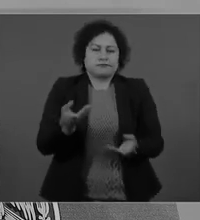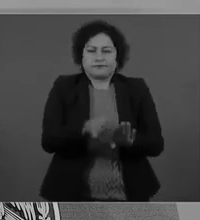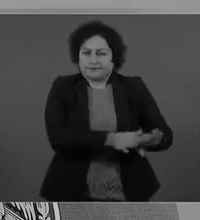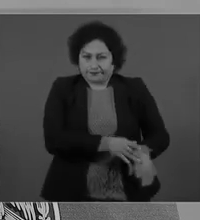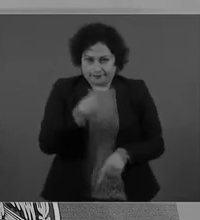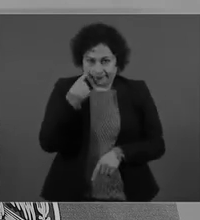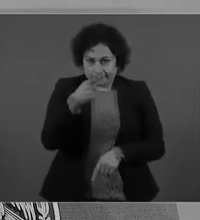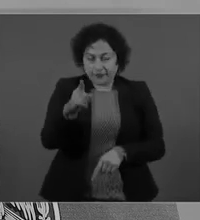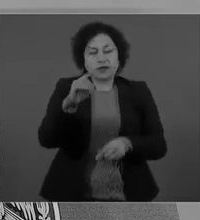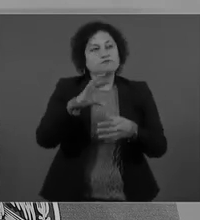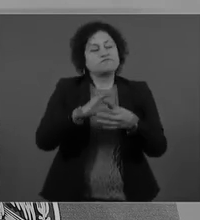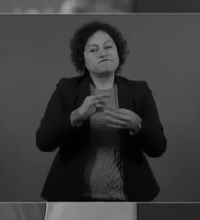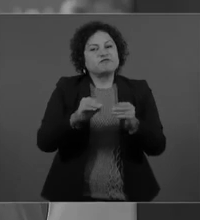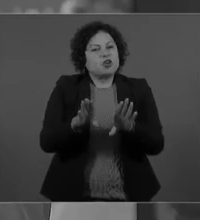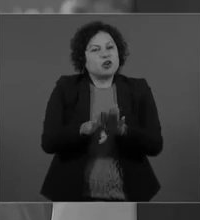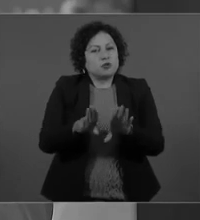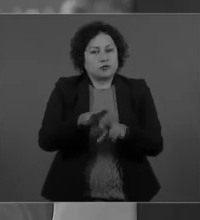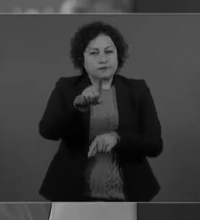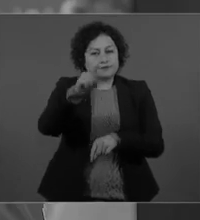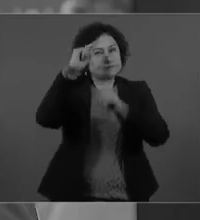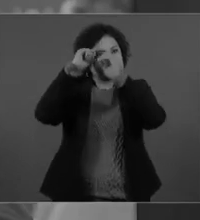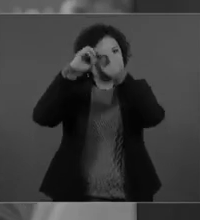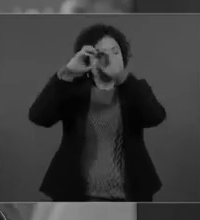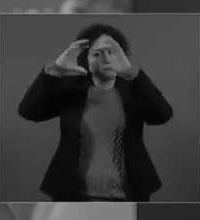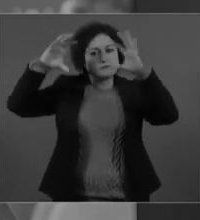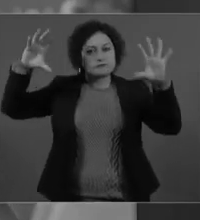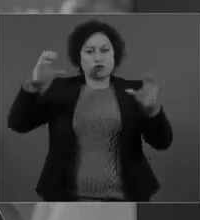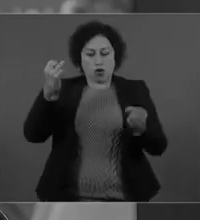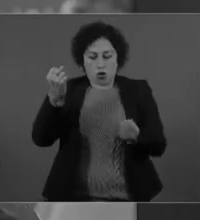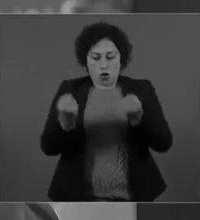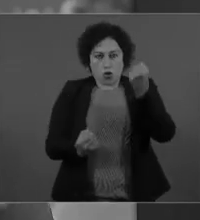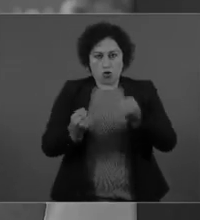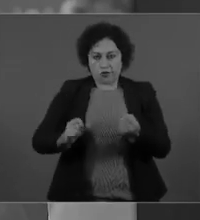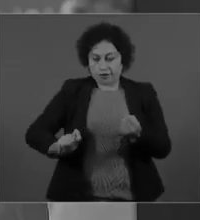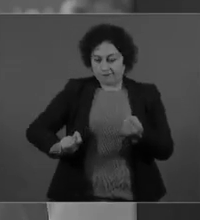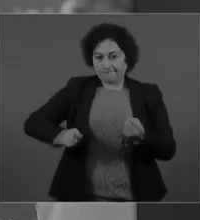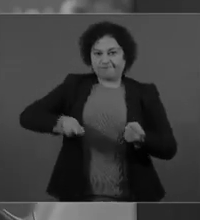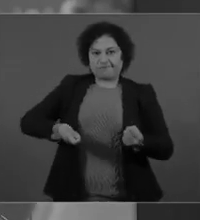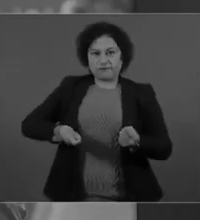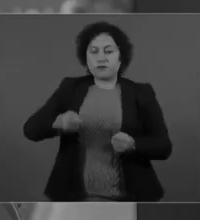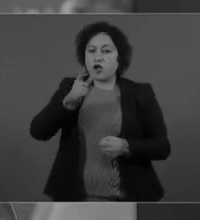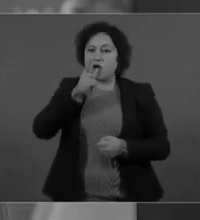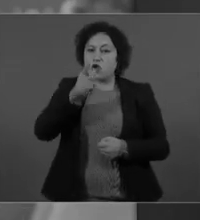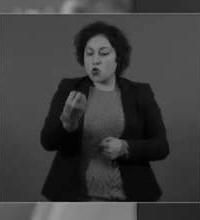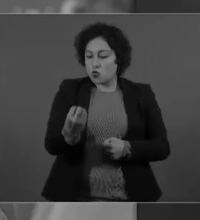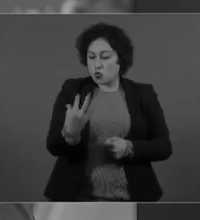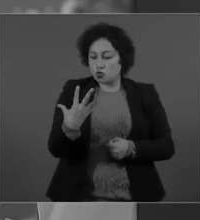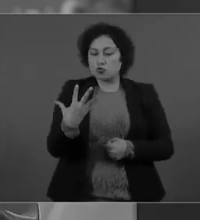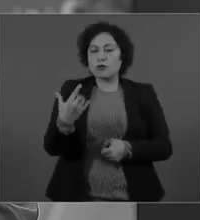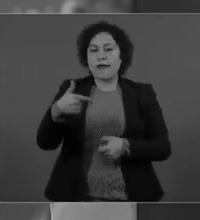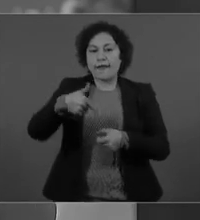como el coche cuando prende de repente un foquito. No solo el de la gasolina, por supuesto, estamos hablando de alguna otra cosa que